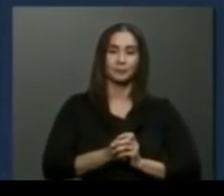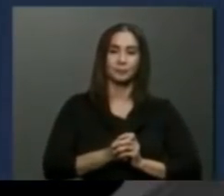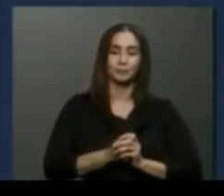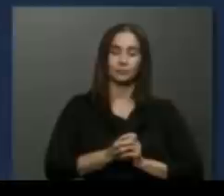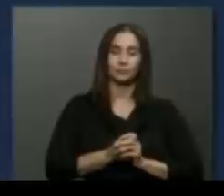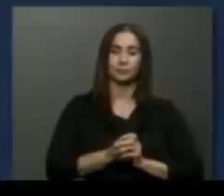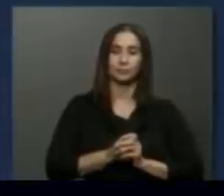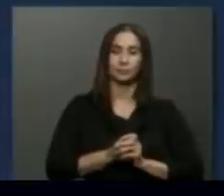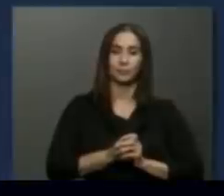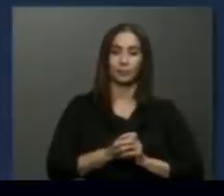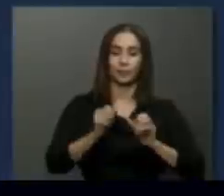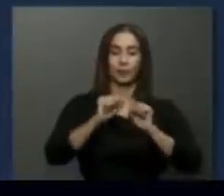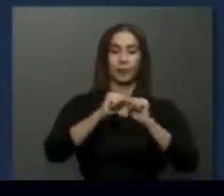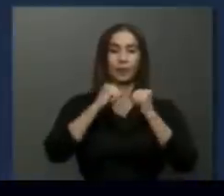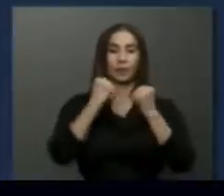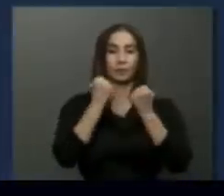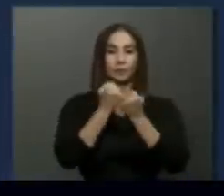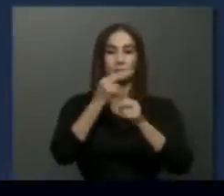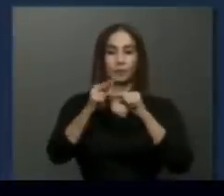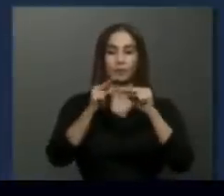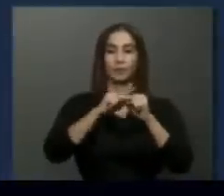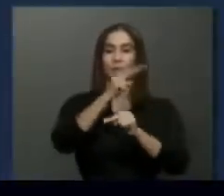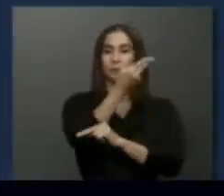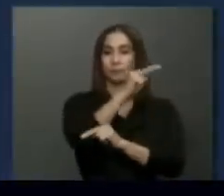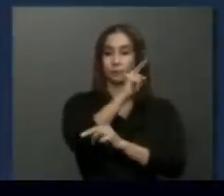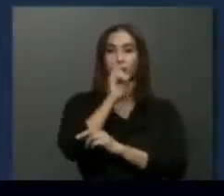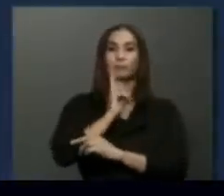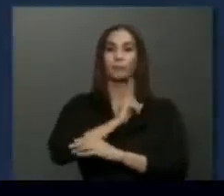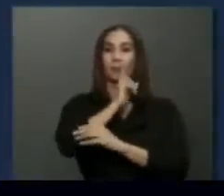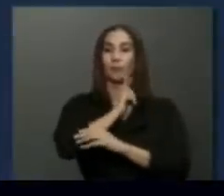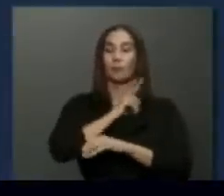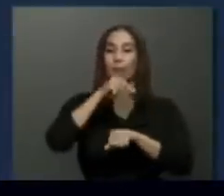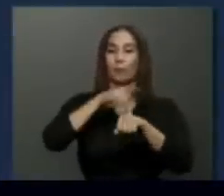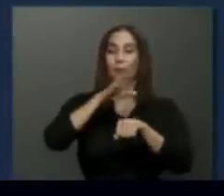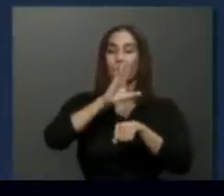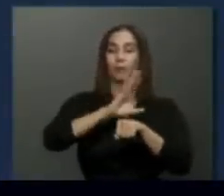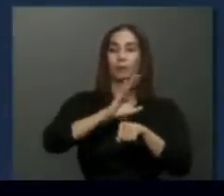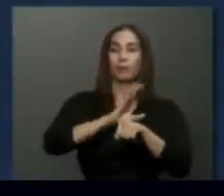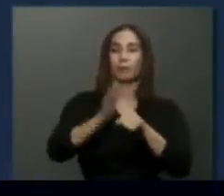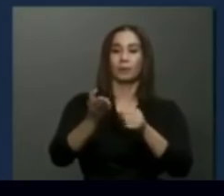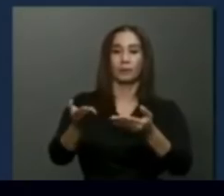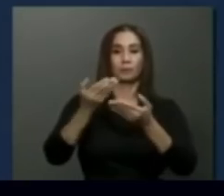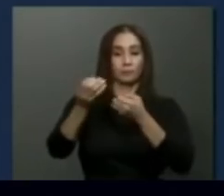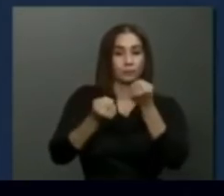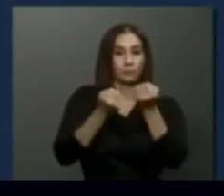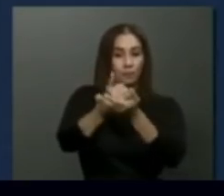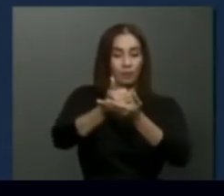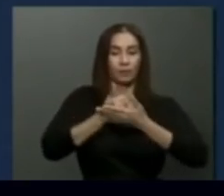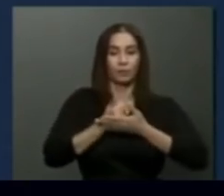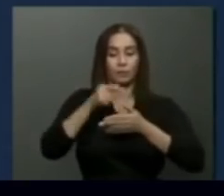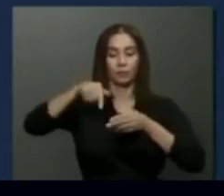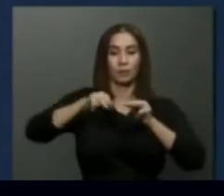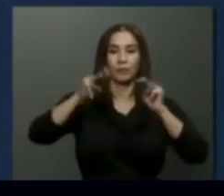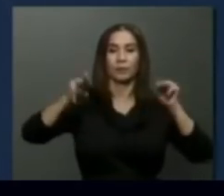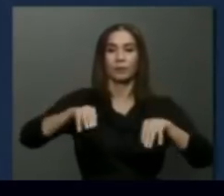la Asociación Nacional de Hoteles y Restaurantes, especialmente el capítulo de Punta Cana, nos pidieron ayuda al Ministerio de